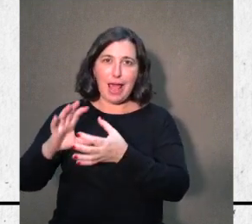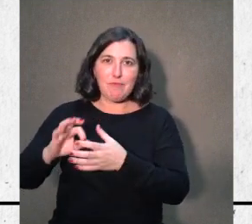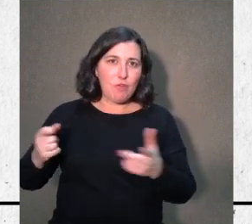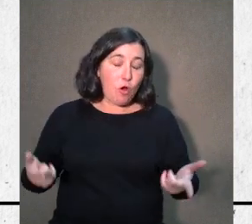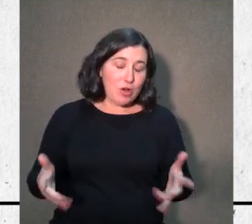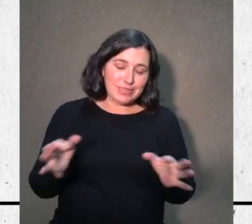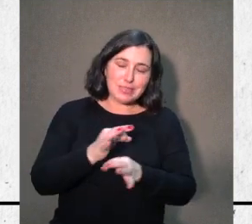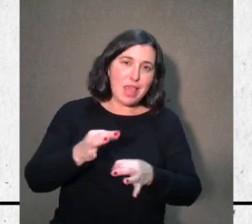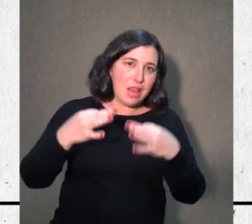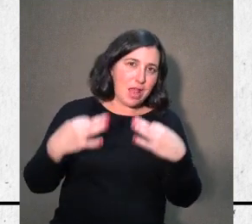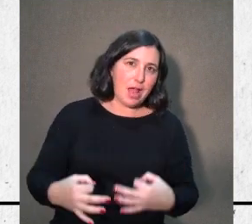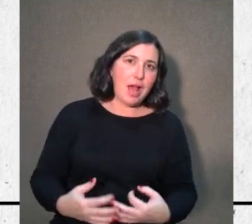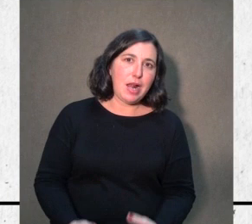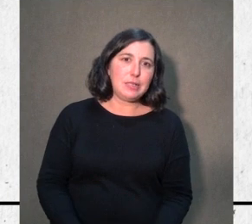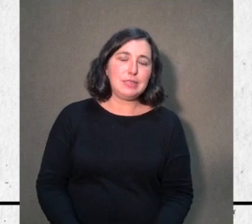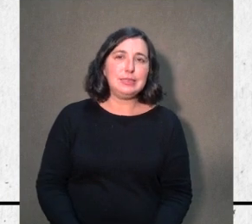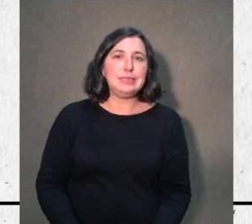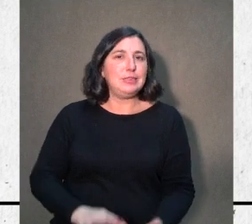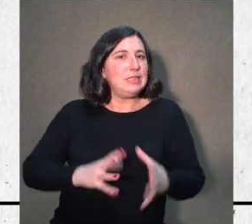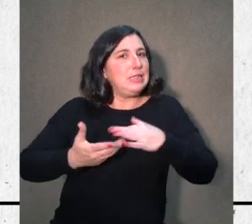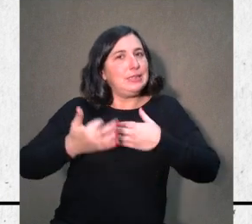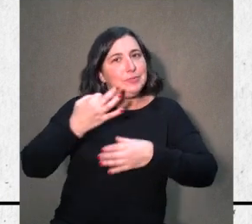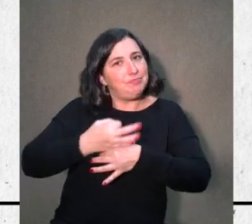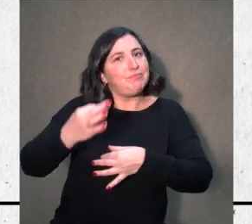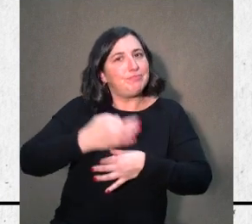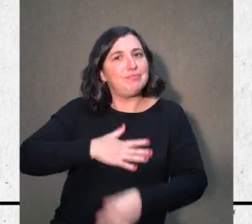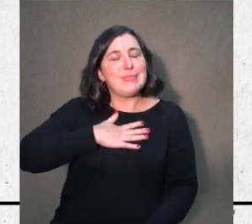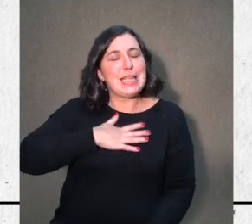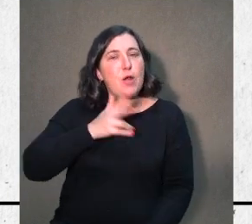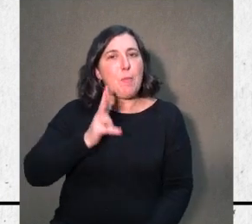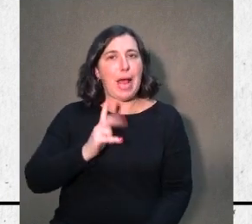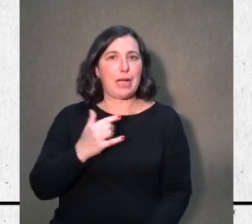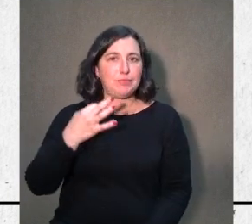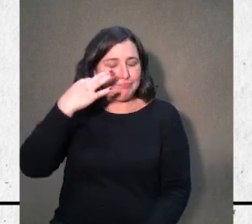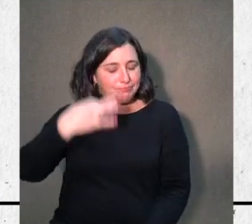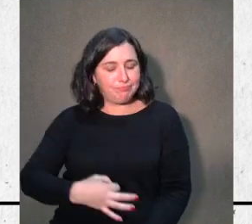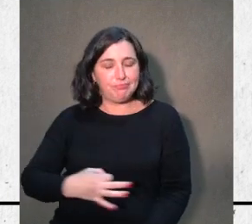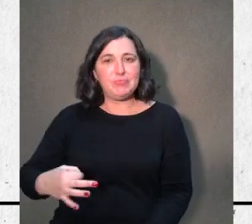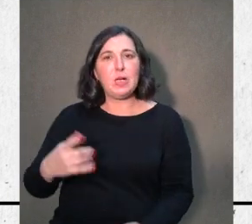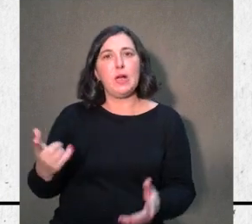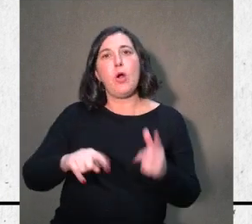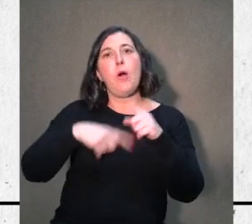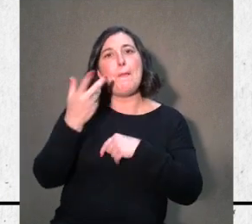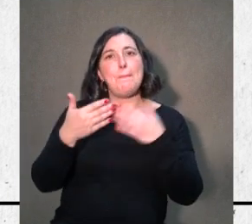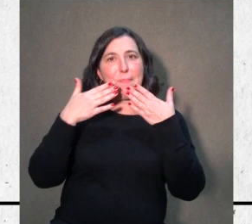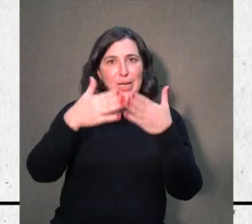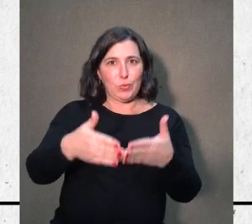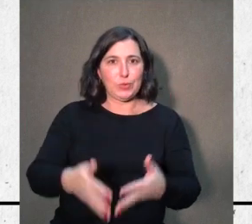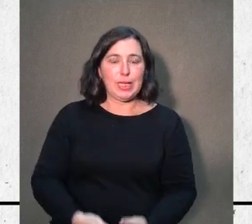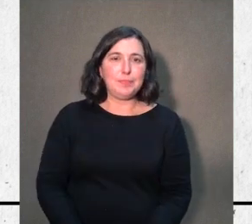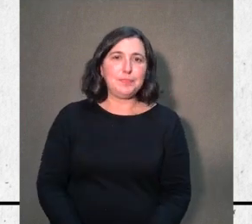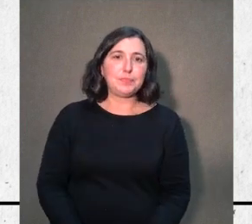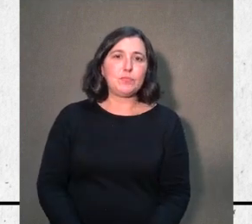la maestría en un ser humano. Eso es maestría. Bien, voy con la próxima pregunta. ¿Cómo se preparan para